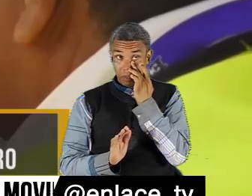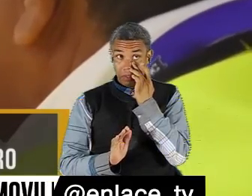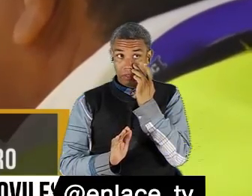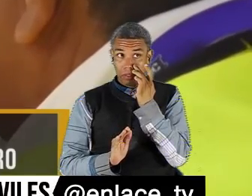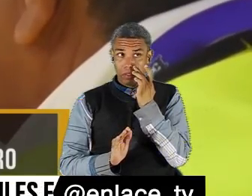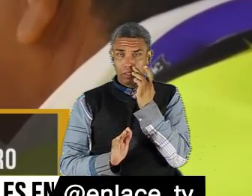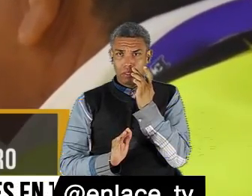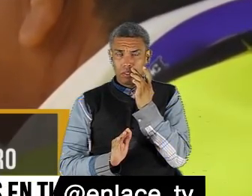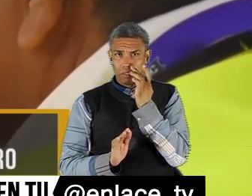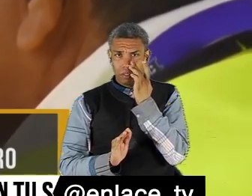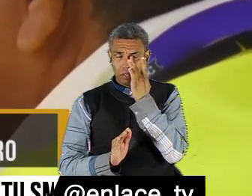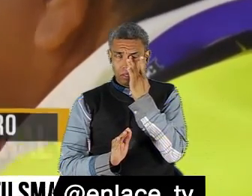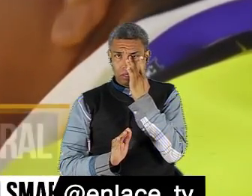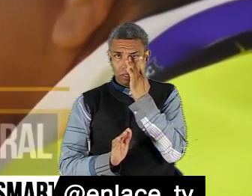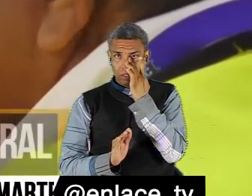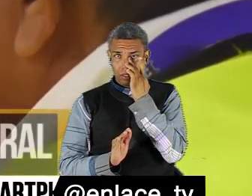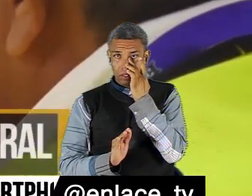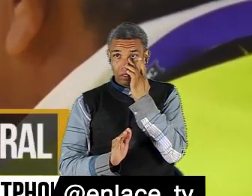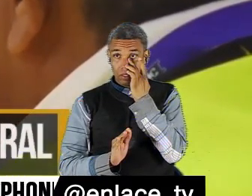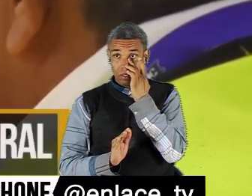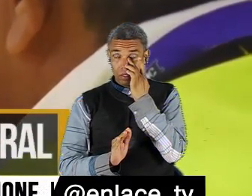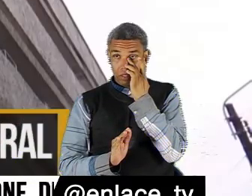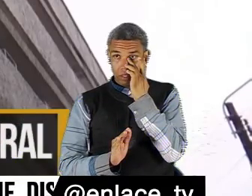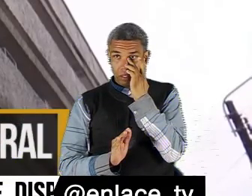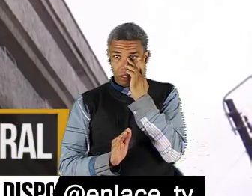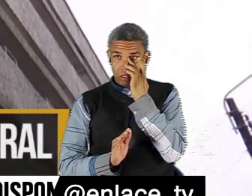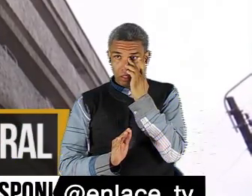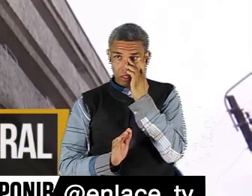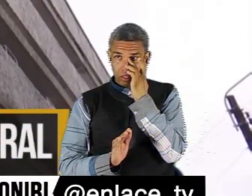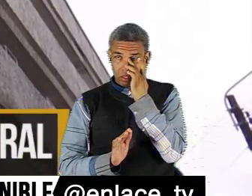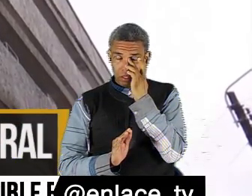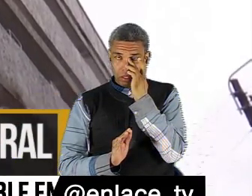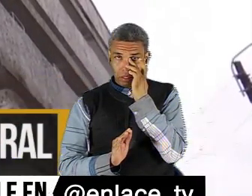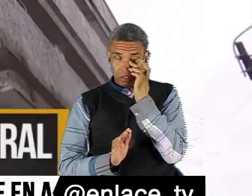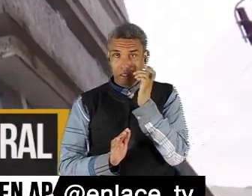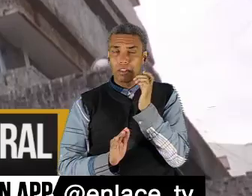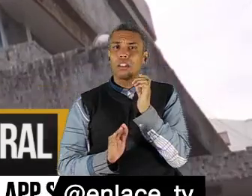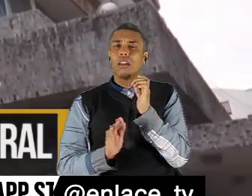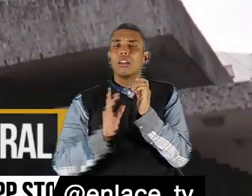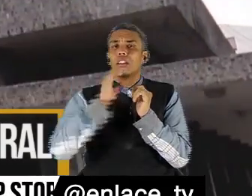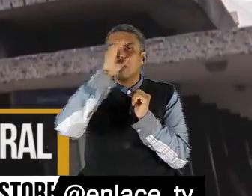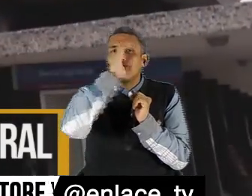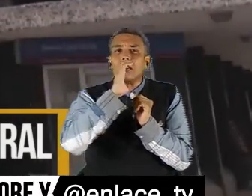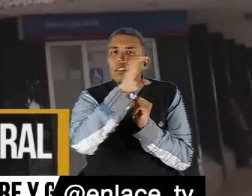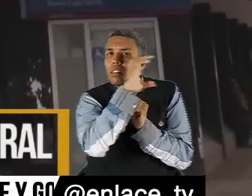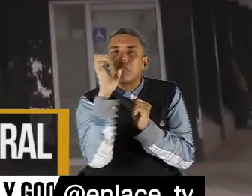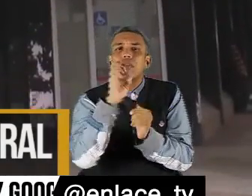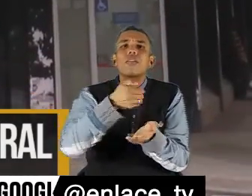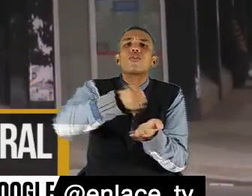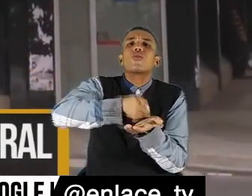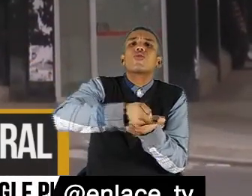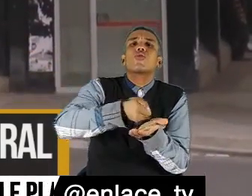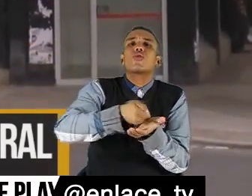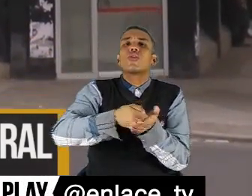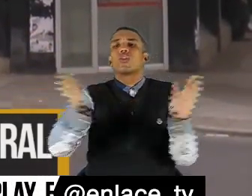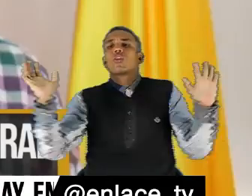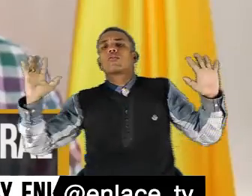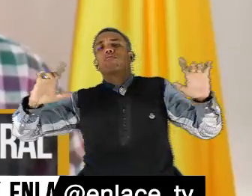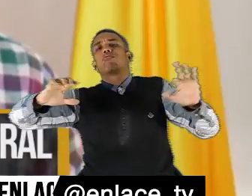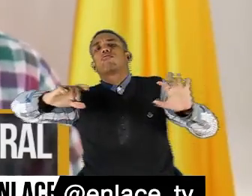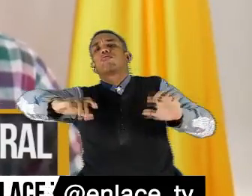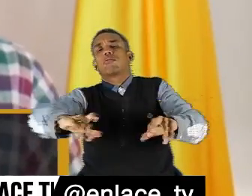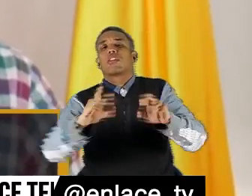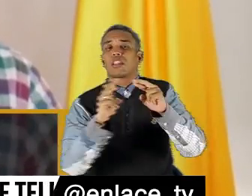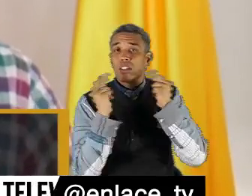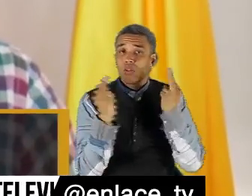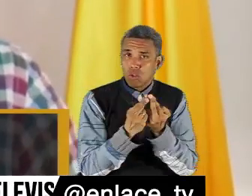un llamado a los empresarios de la ciudad afiliados a la Caja a participar de la Asamblea General de Socios citada por la entidad. Este 28 de